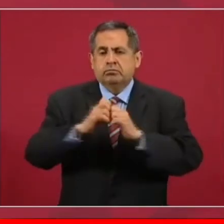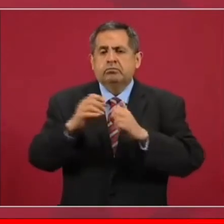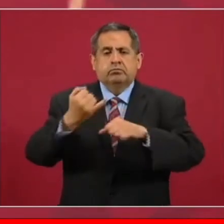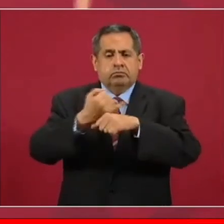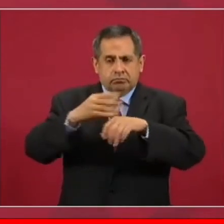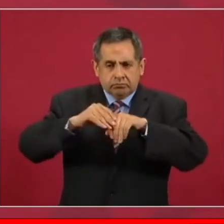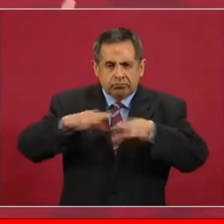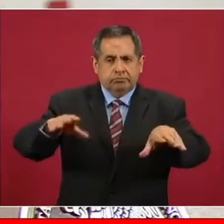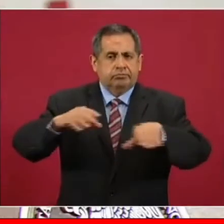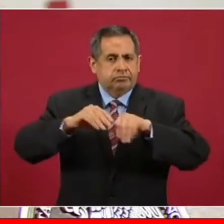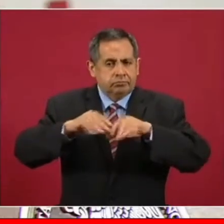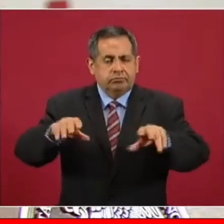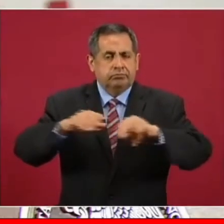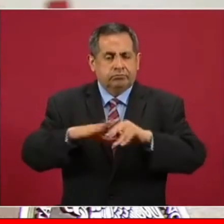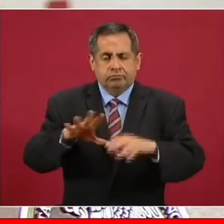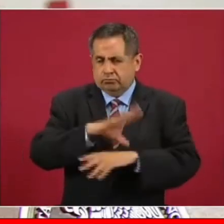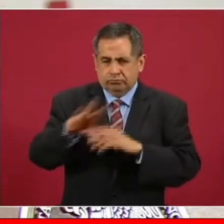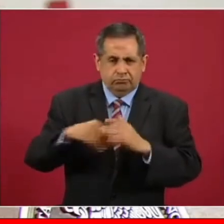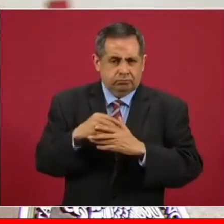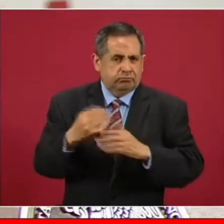informar todo